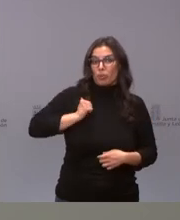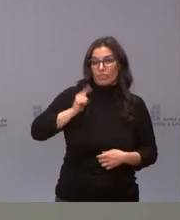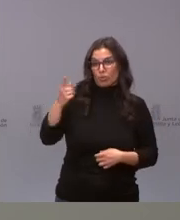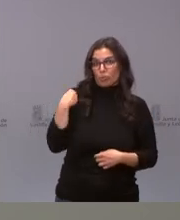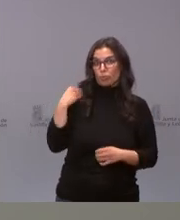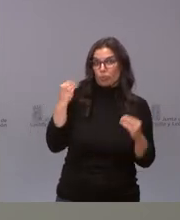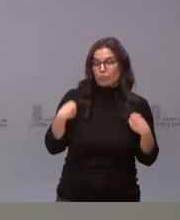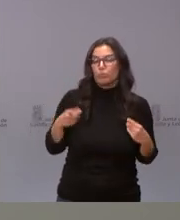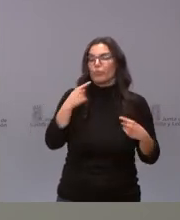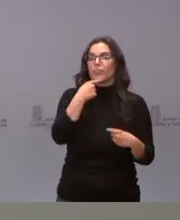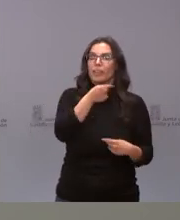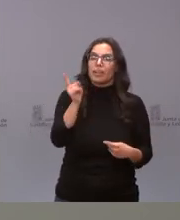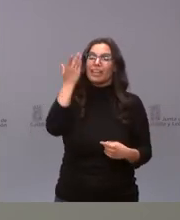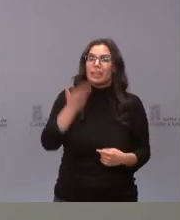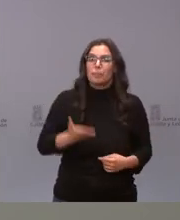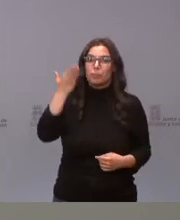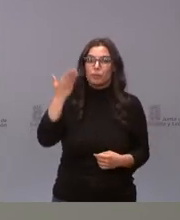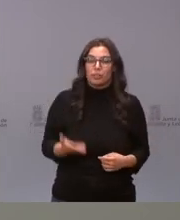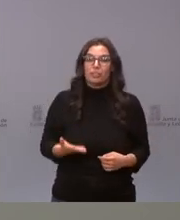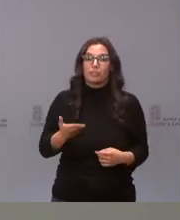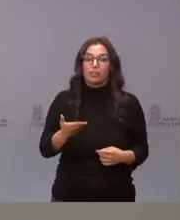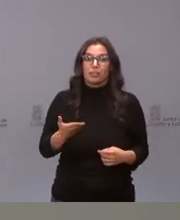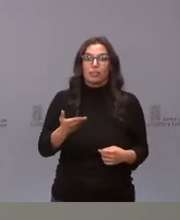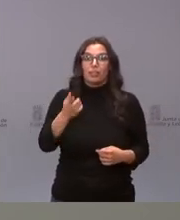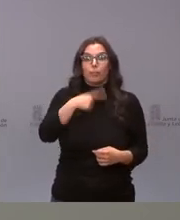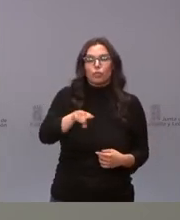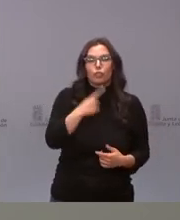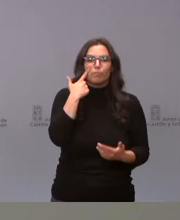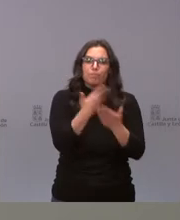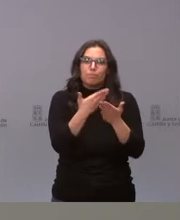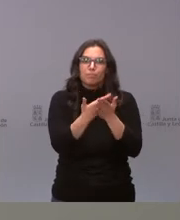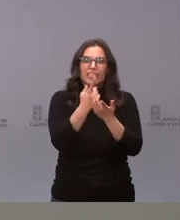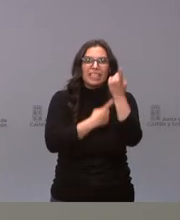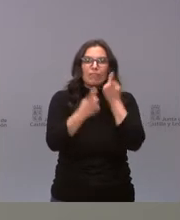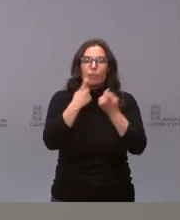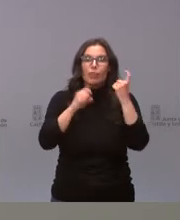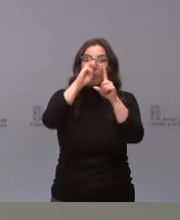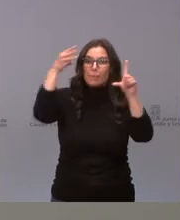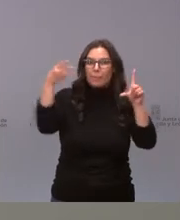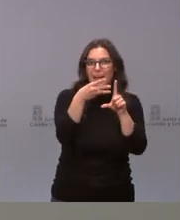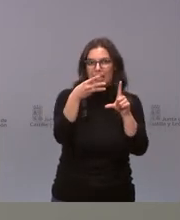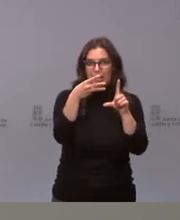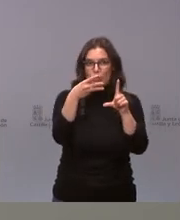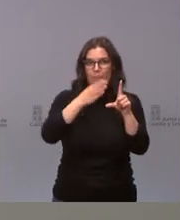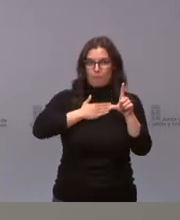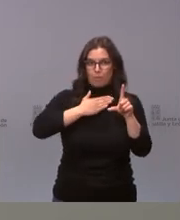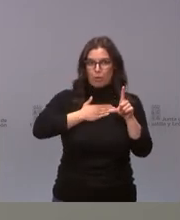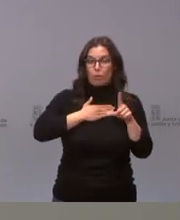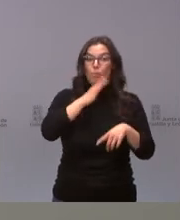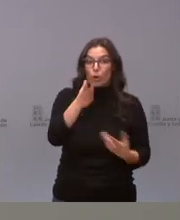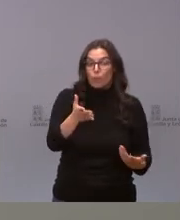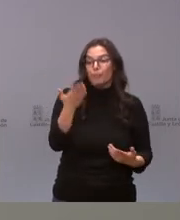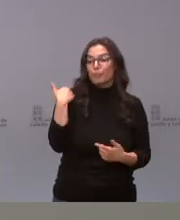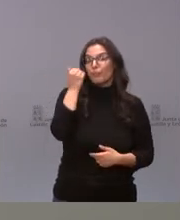es decirles que es muy importante que cotejen la información en nuestro portal. Lo digo porque este fin de semana pues,